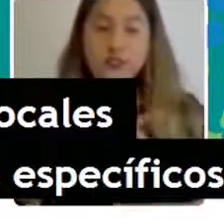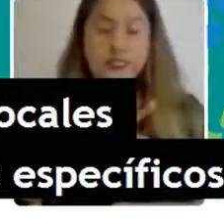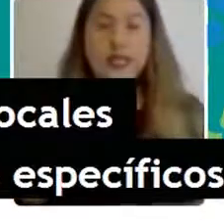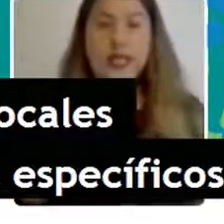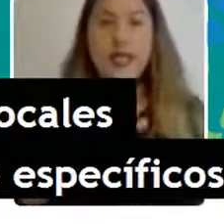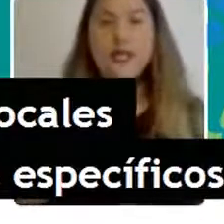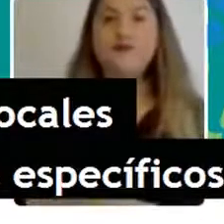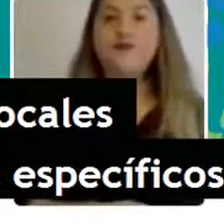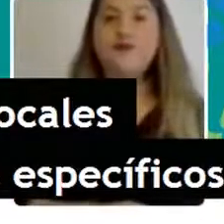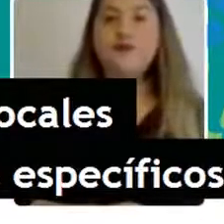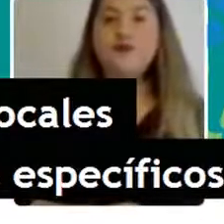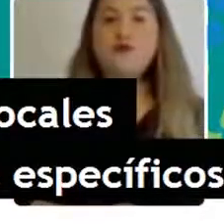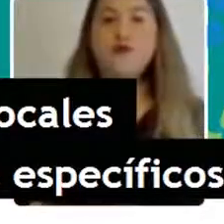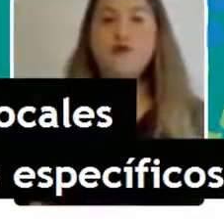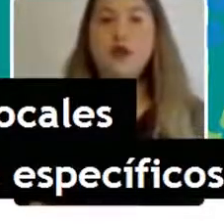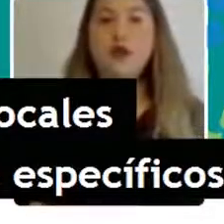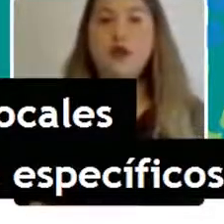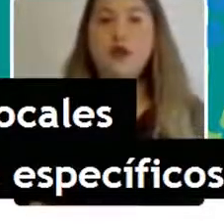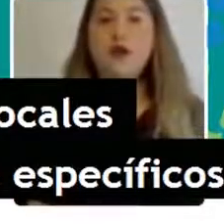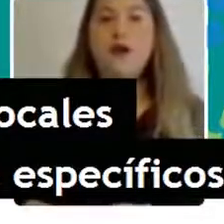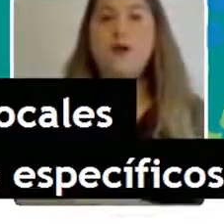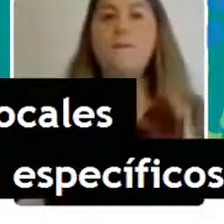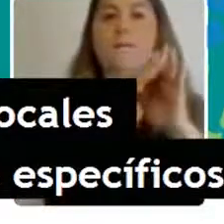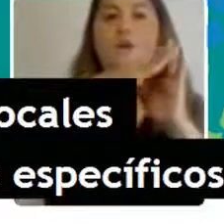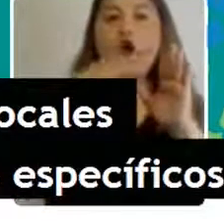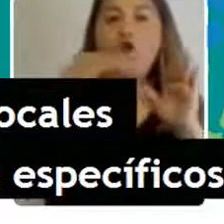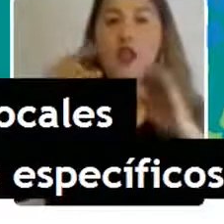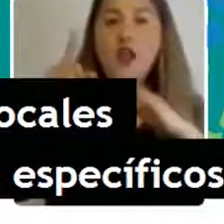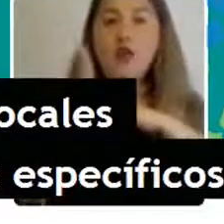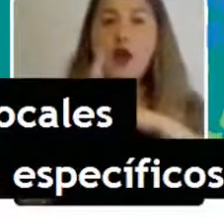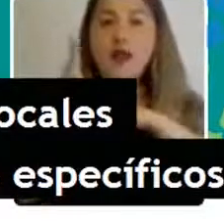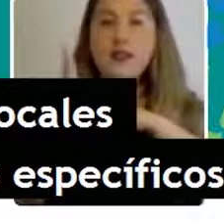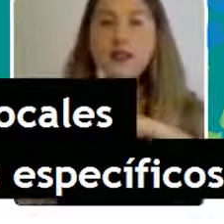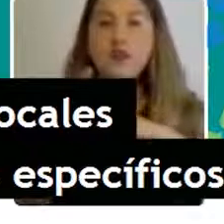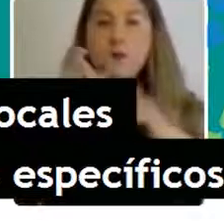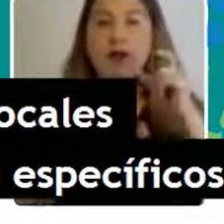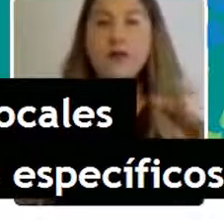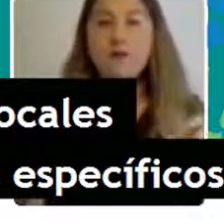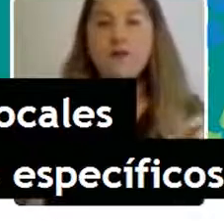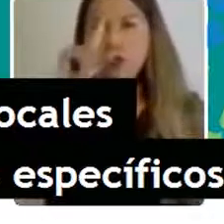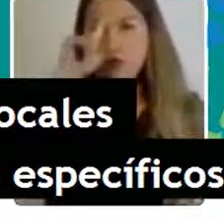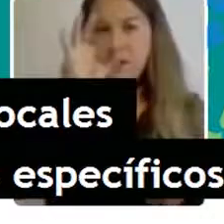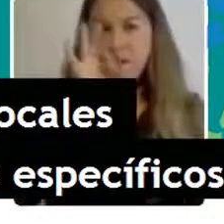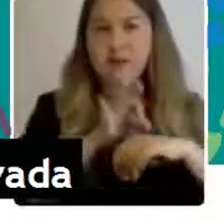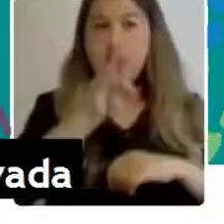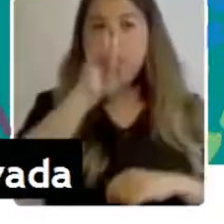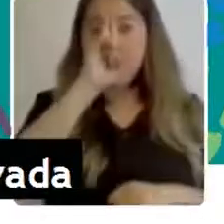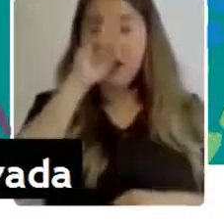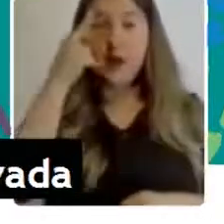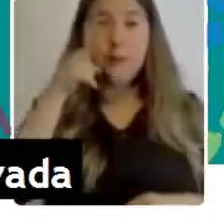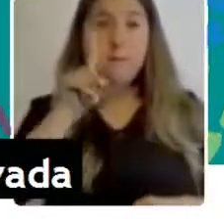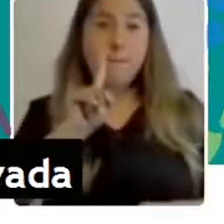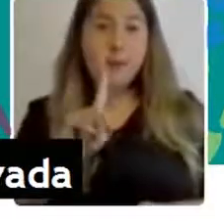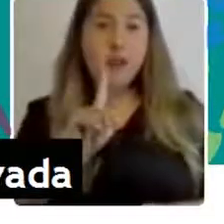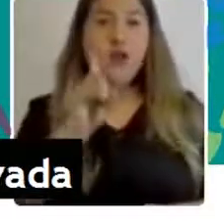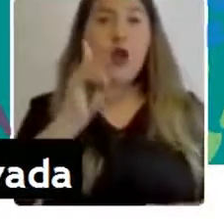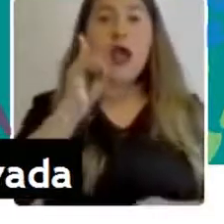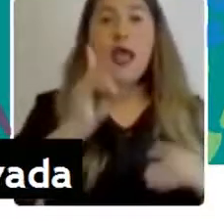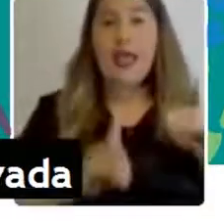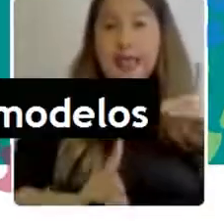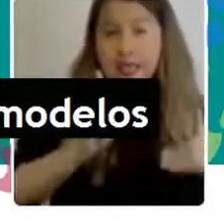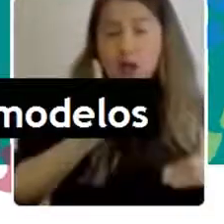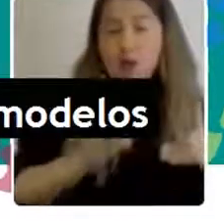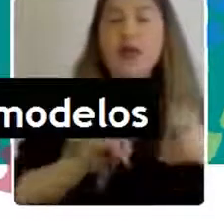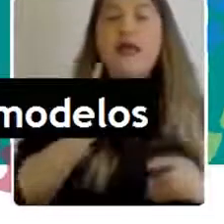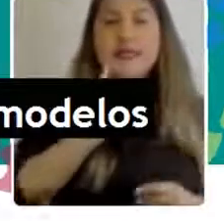existen algunas estrategias locales o coordinadas que han sido iniciativas de grupos específicos, ya sea la red pública o la red